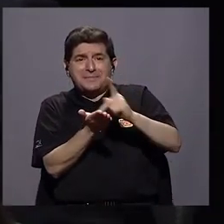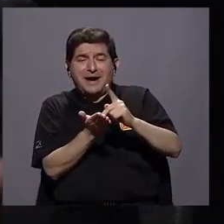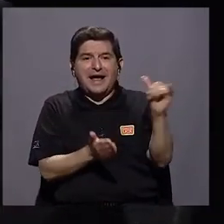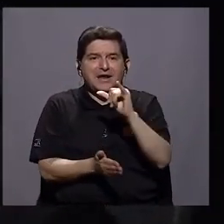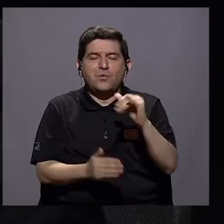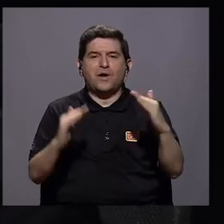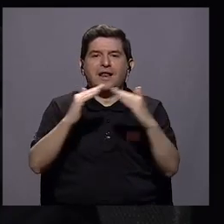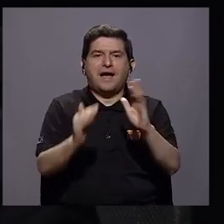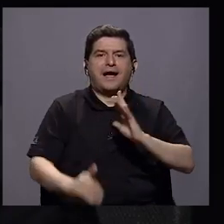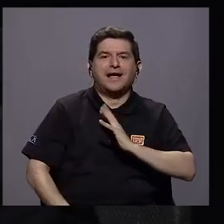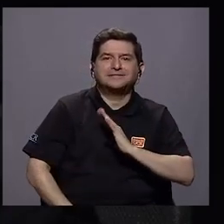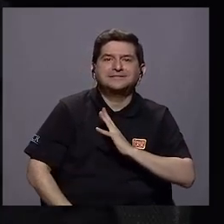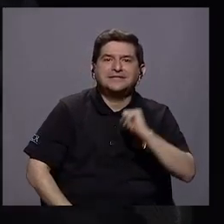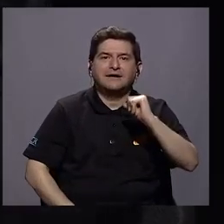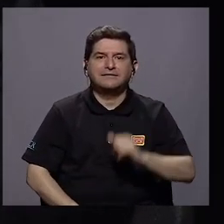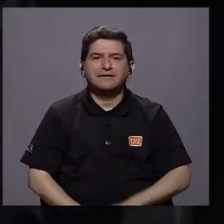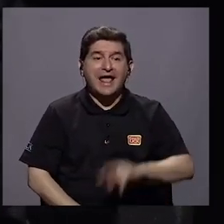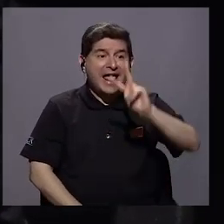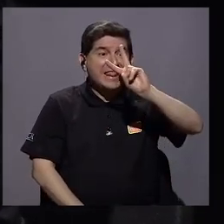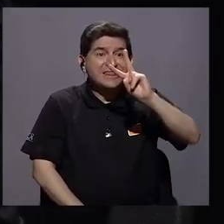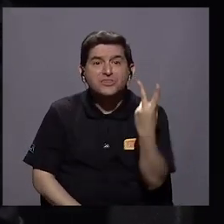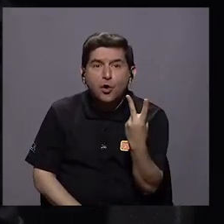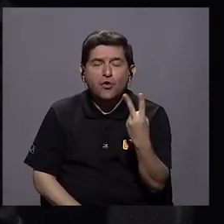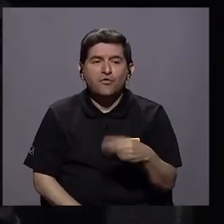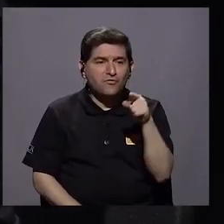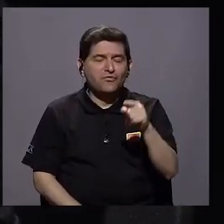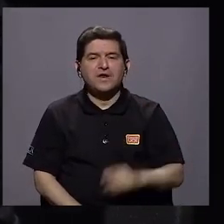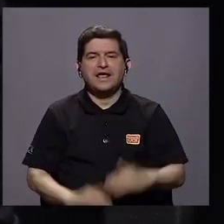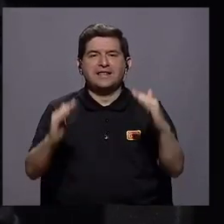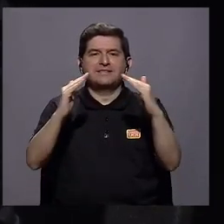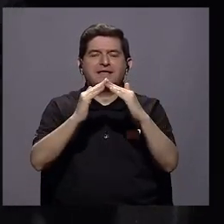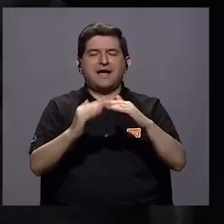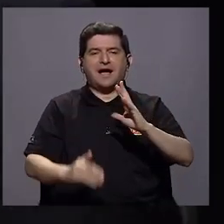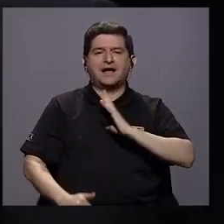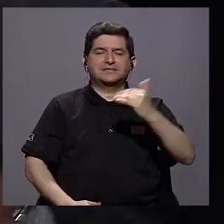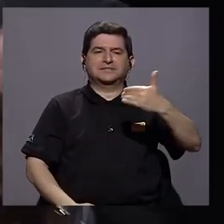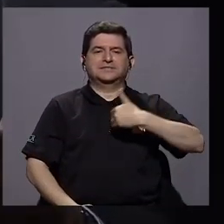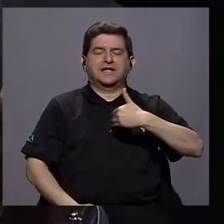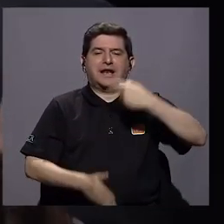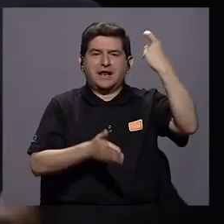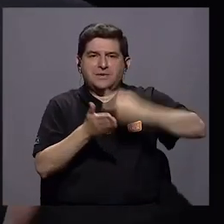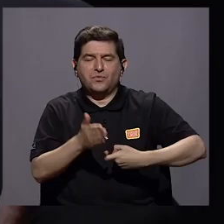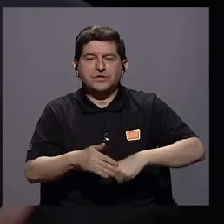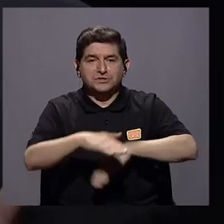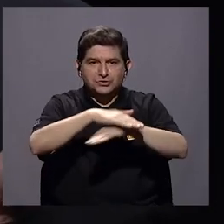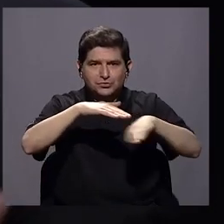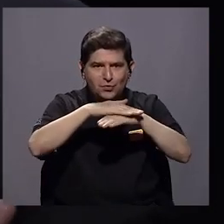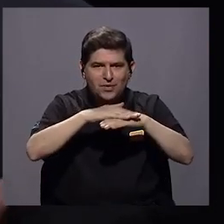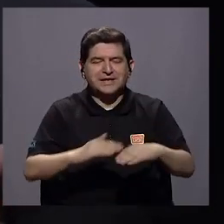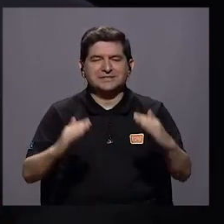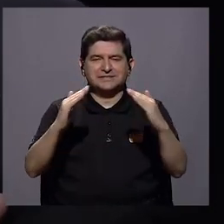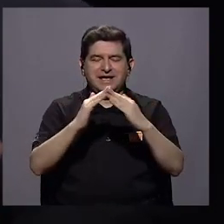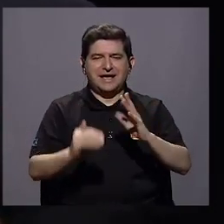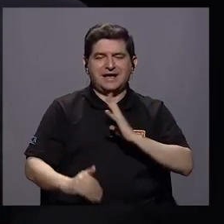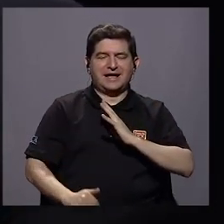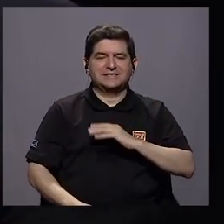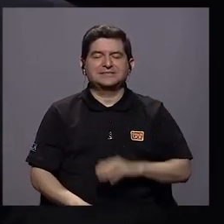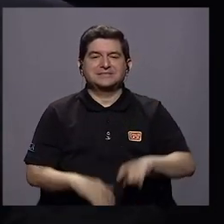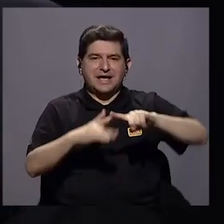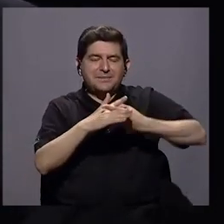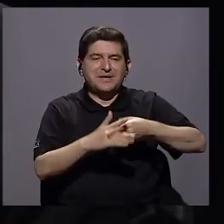de lujo. El doble del impuesto de las casas de lujo, porque la base de la casa de lujo empieza